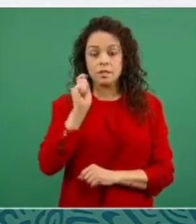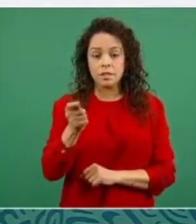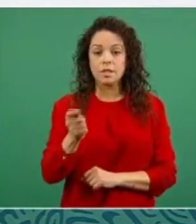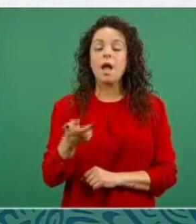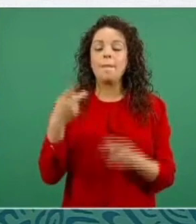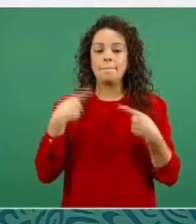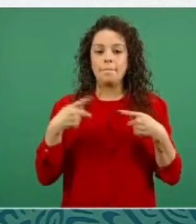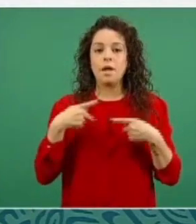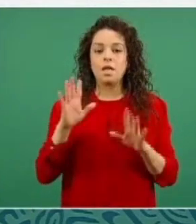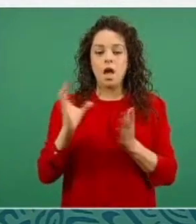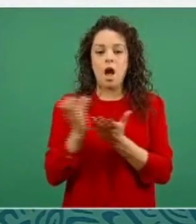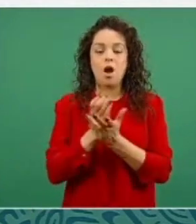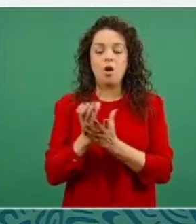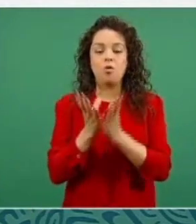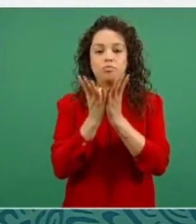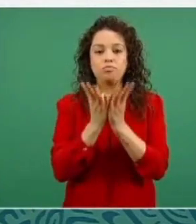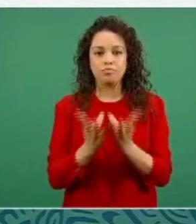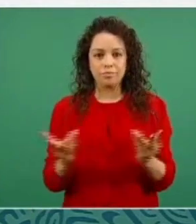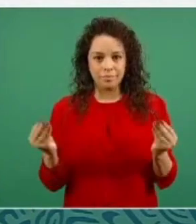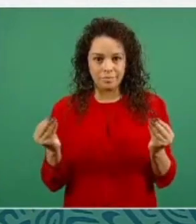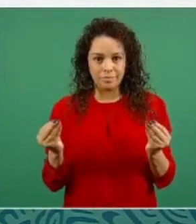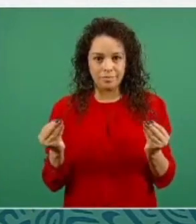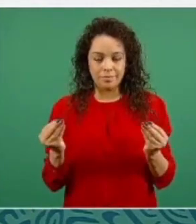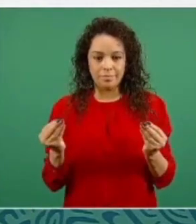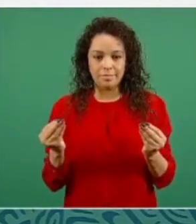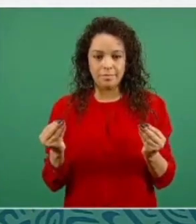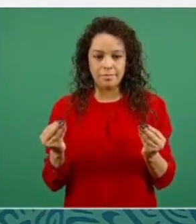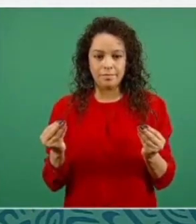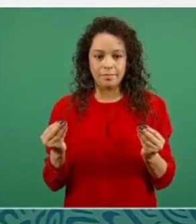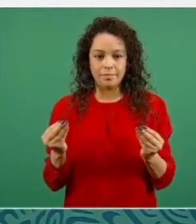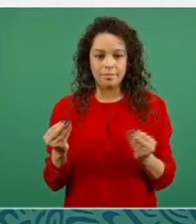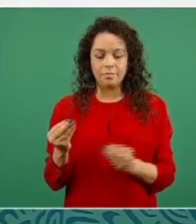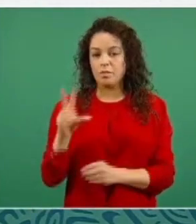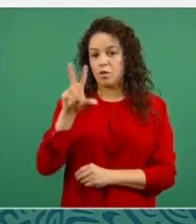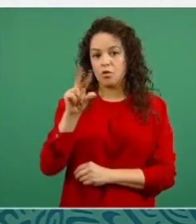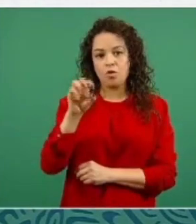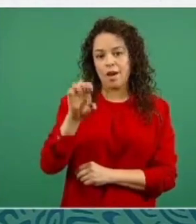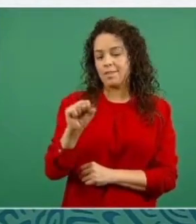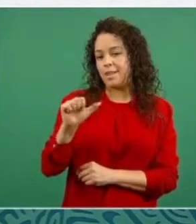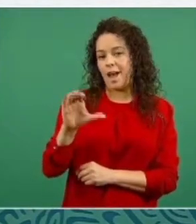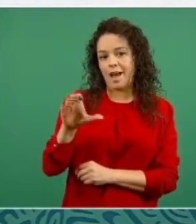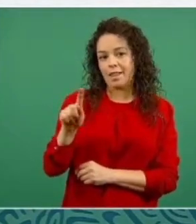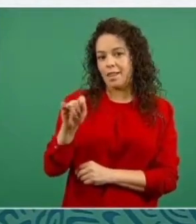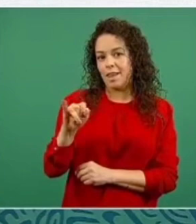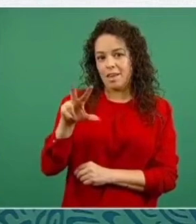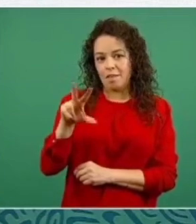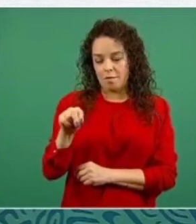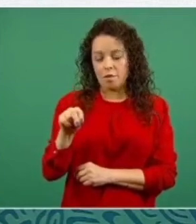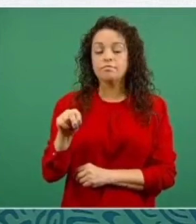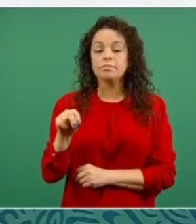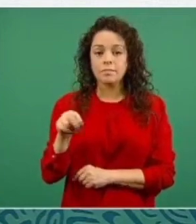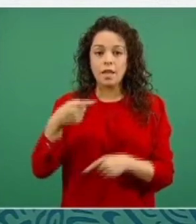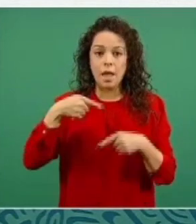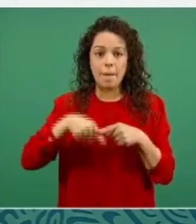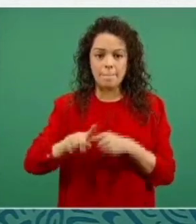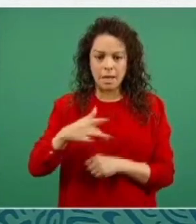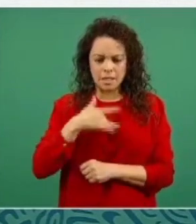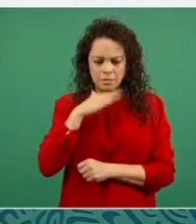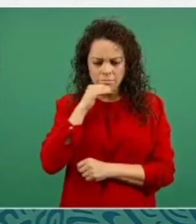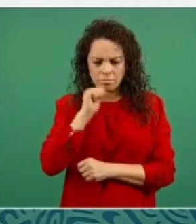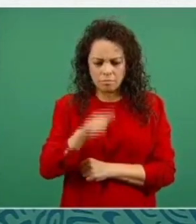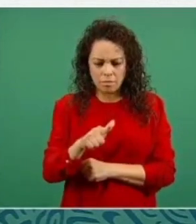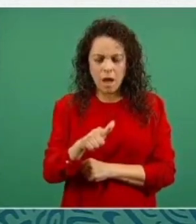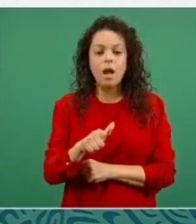que son los casos que ya no se consideran activos, es decir, que iniciaron sus síntomas más allá de 14